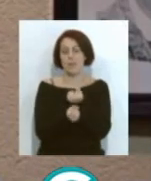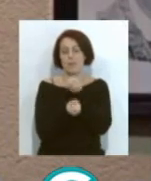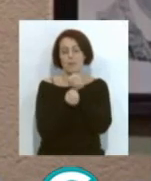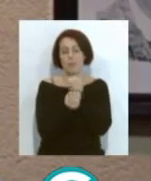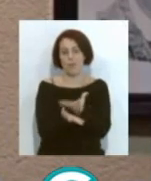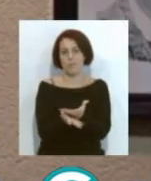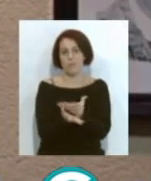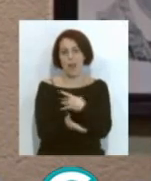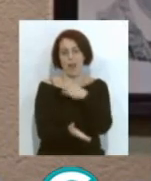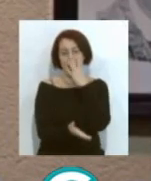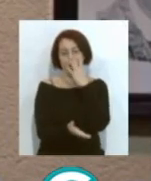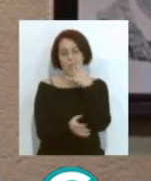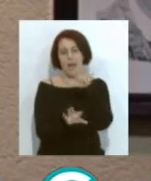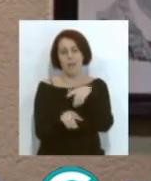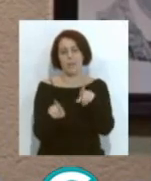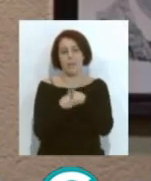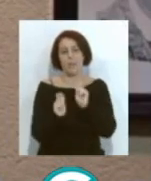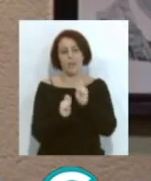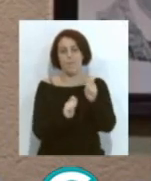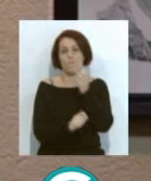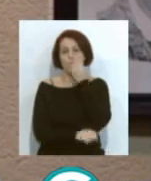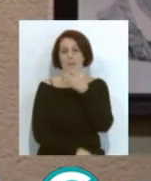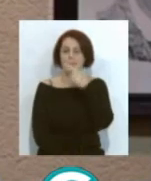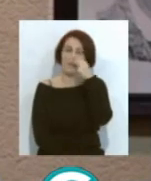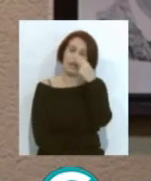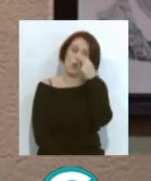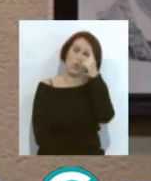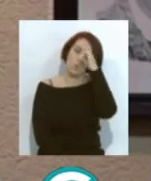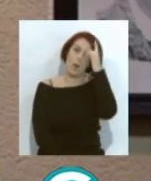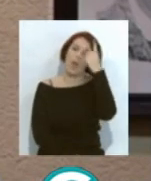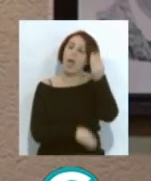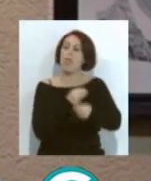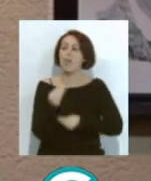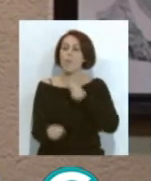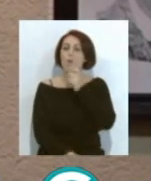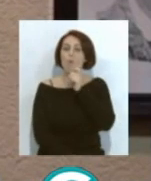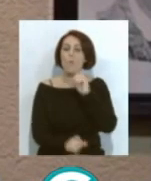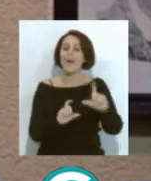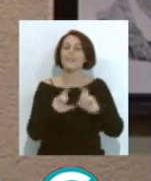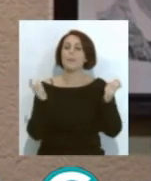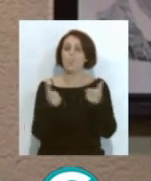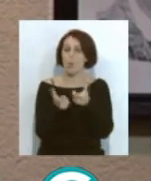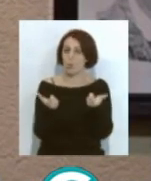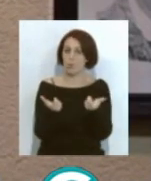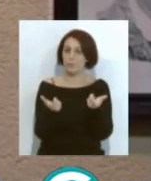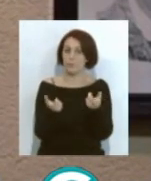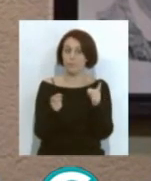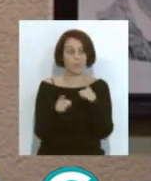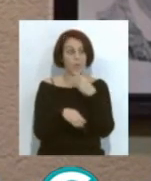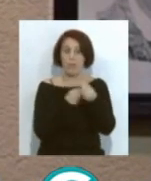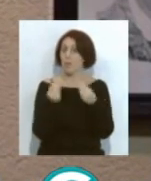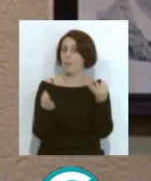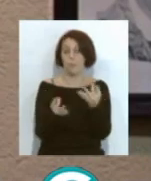declaración del Carnaval de Cádiz como bien de interés cultural. Y lo hacemos en equipo, como tenemos que